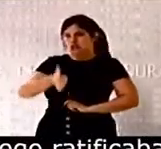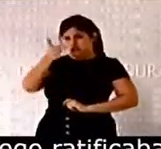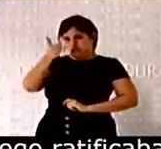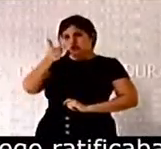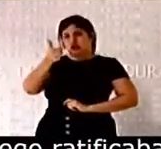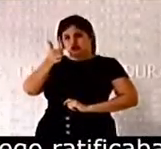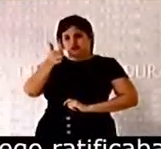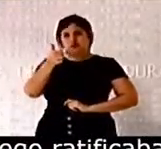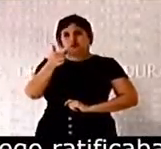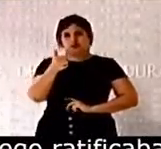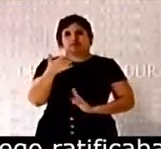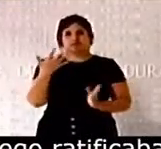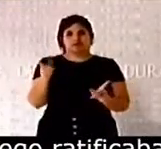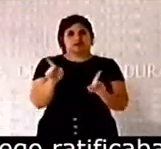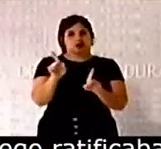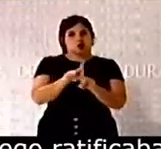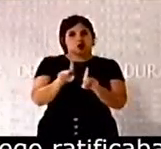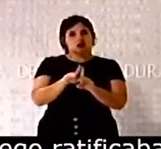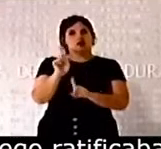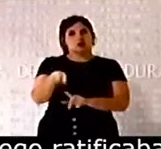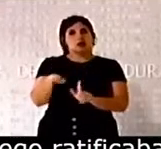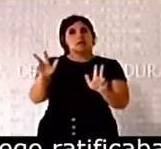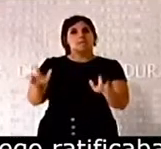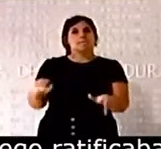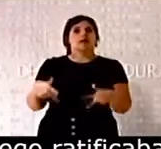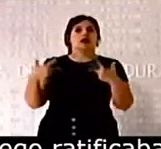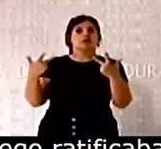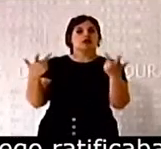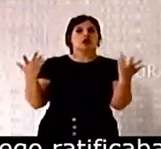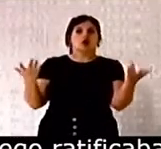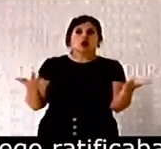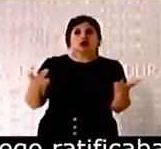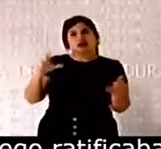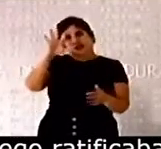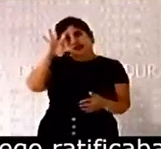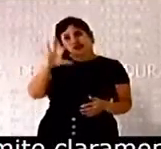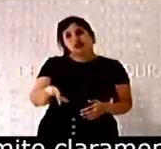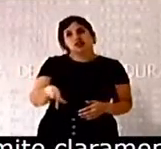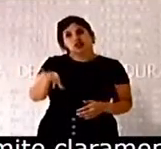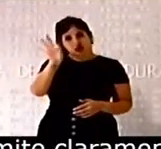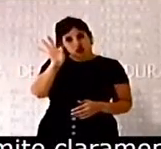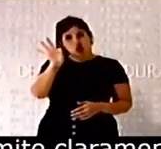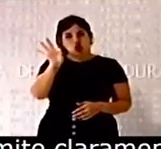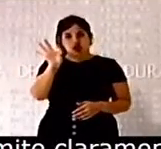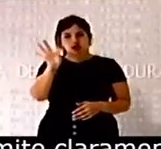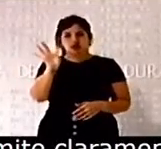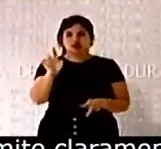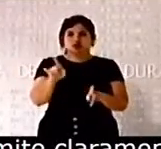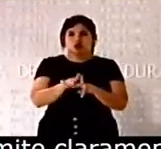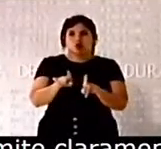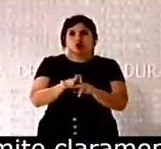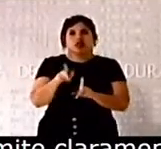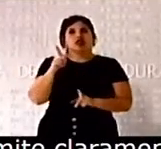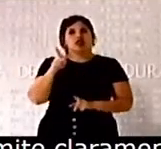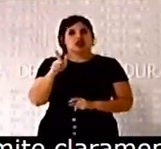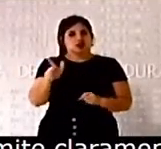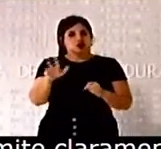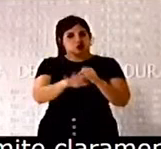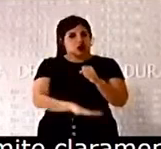jurídica y nos permite claramente que podamos tomar decisiones sobre derechos